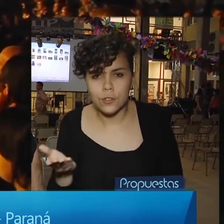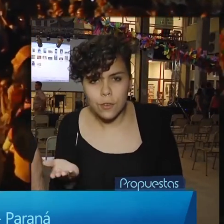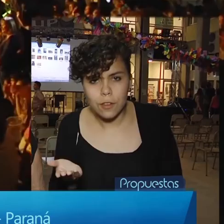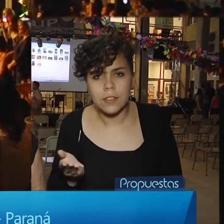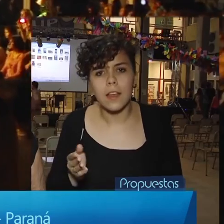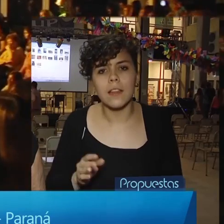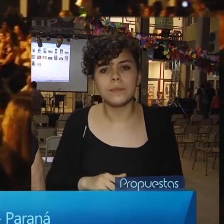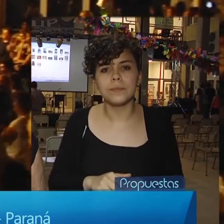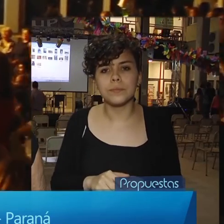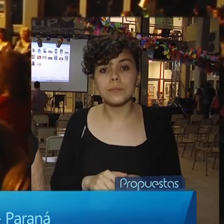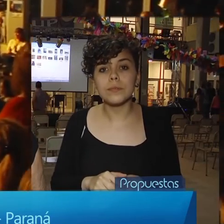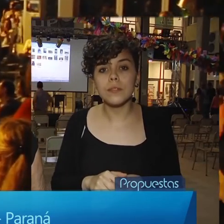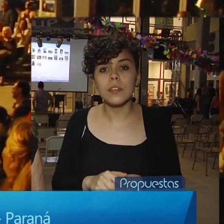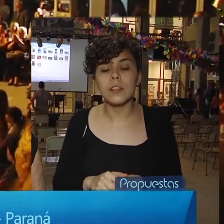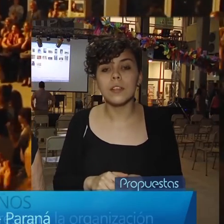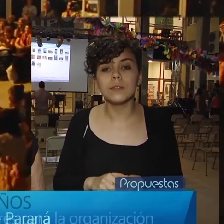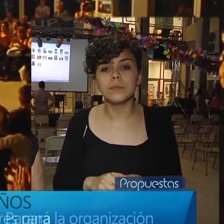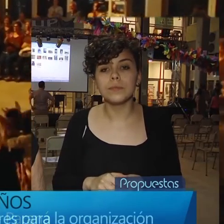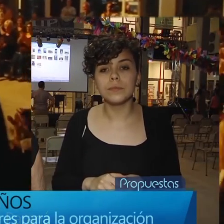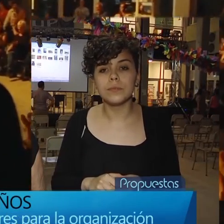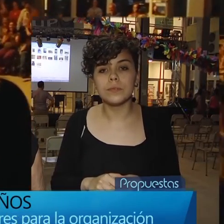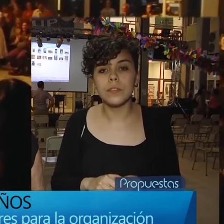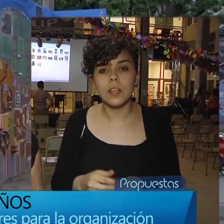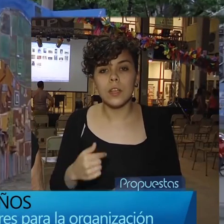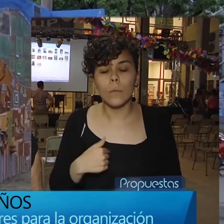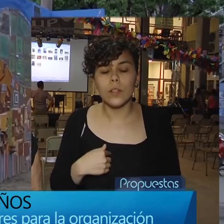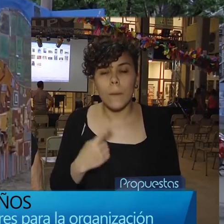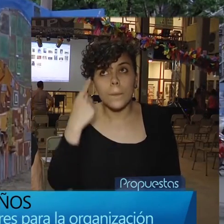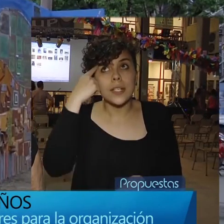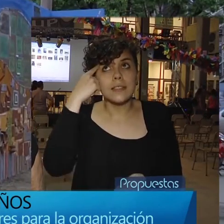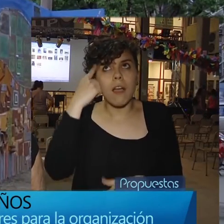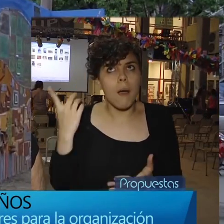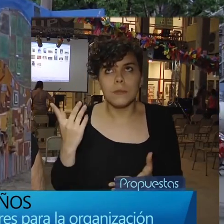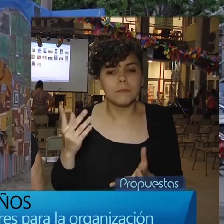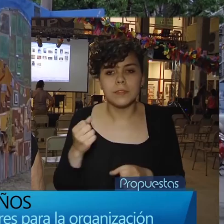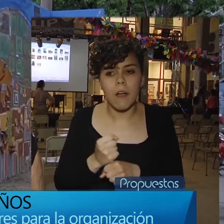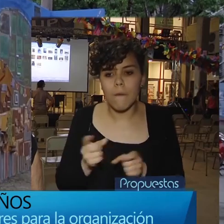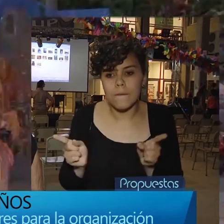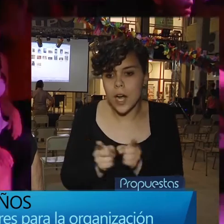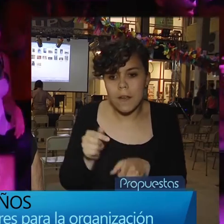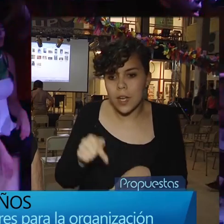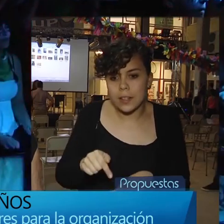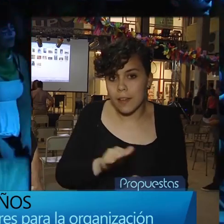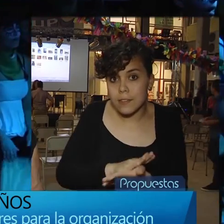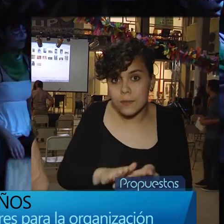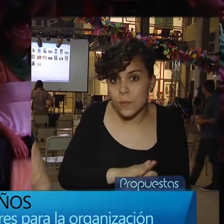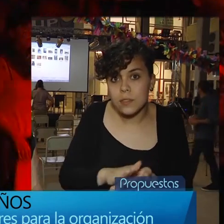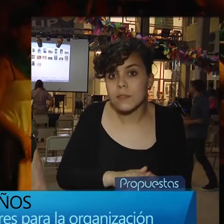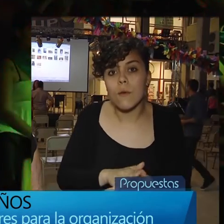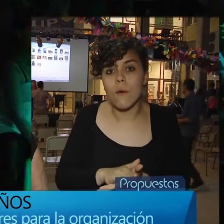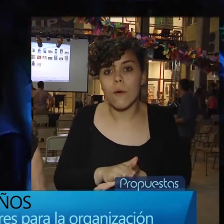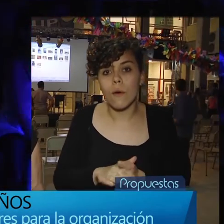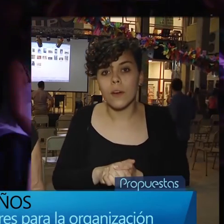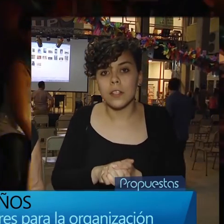intereses, a necesidades de la propia comunidad. Y realmente cuando uno hace una síntesis